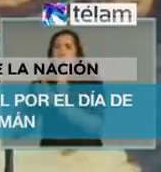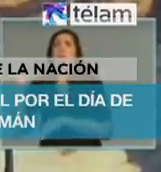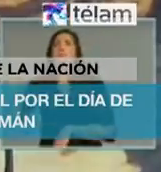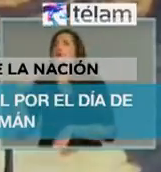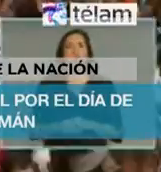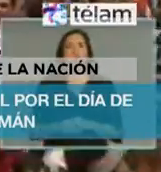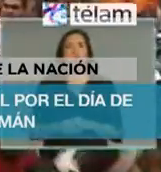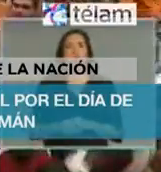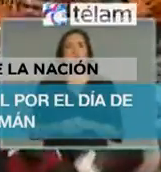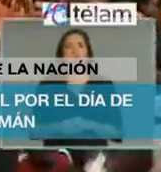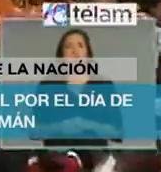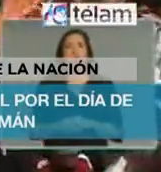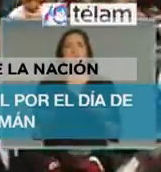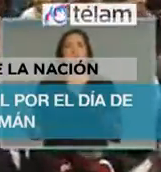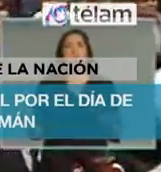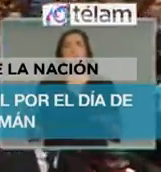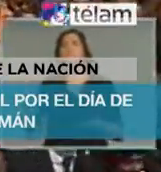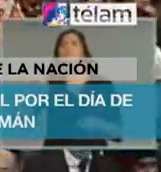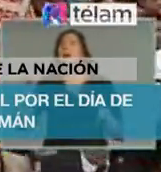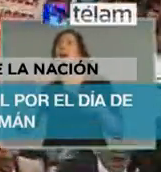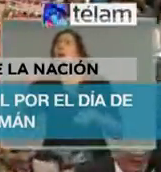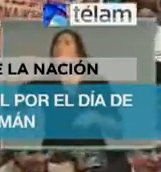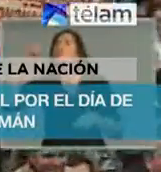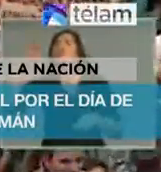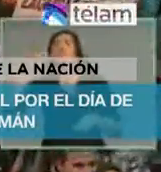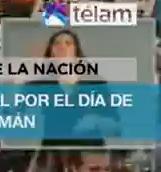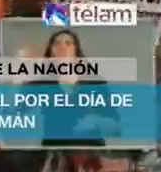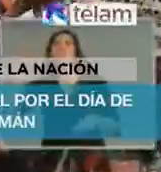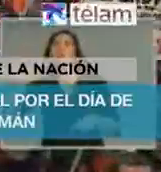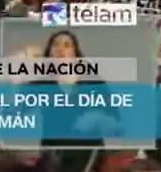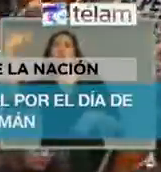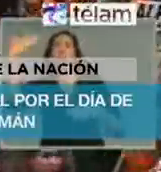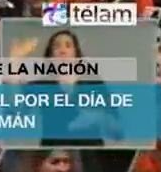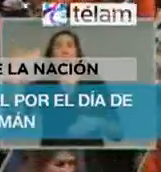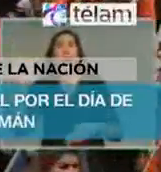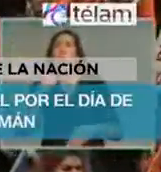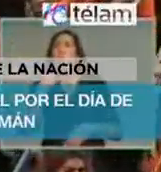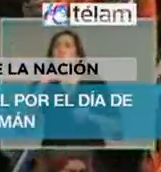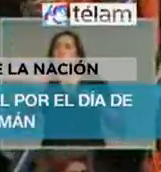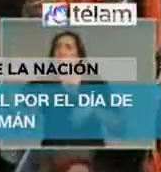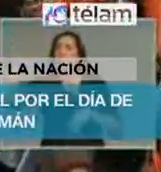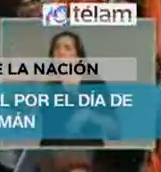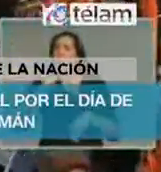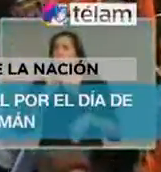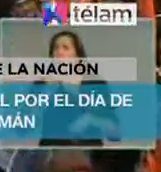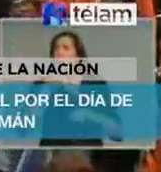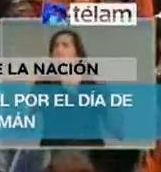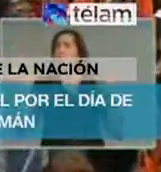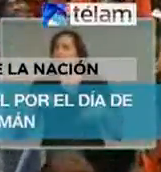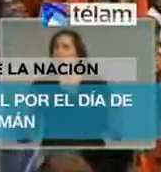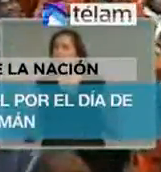pueblo. Después de todo, fortalecer el Estado no es fortalecer un gobierno ni un partido. ¿Y saben por